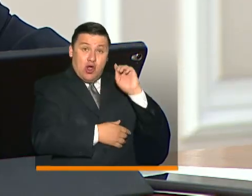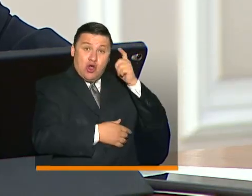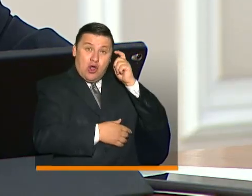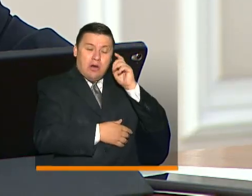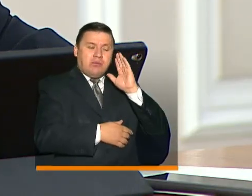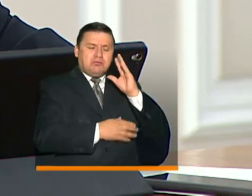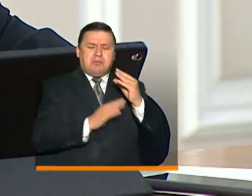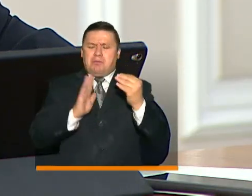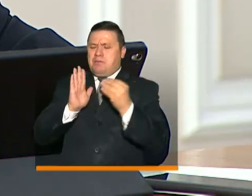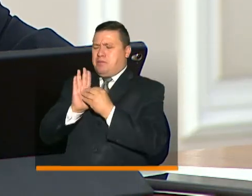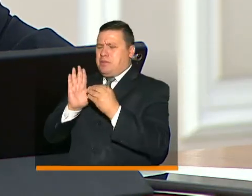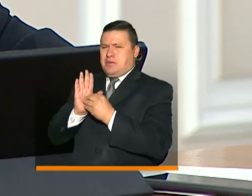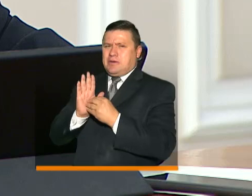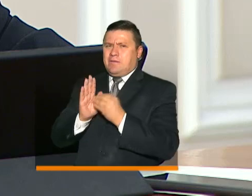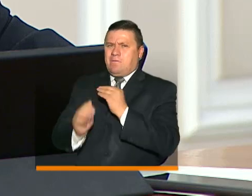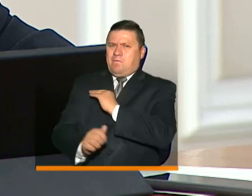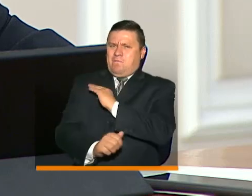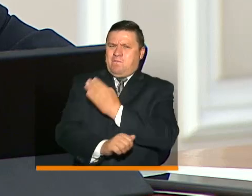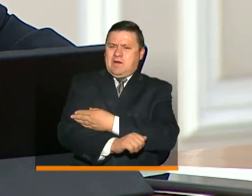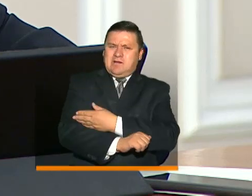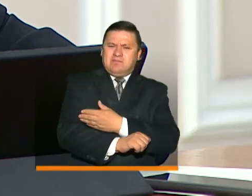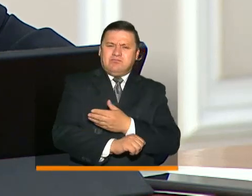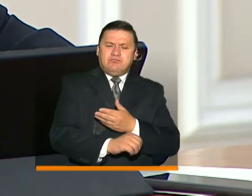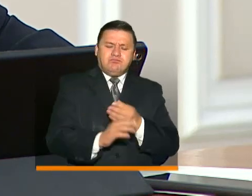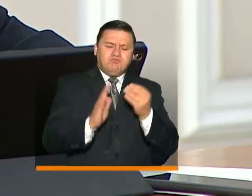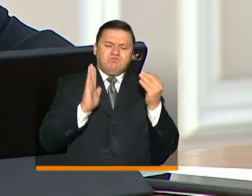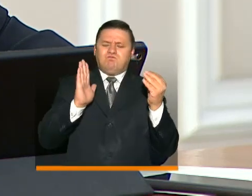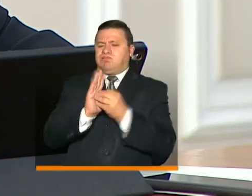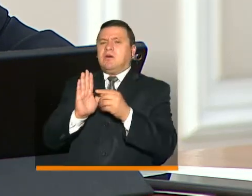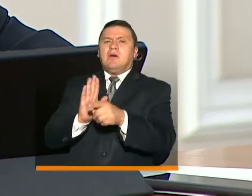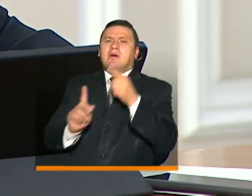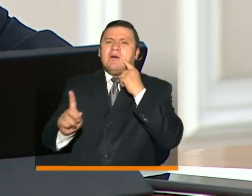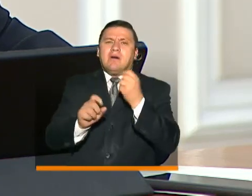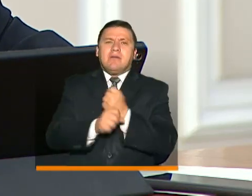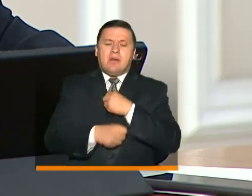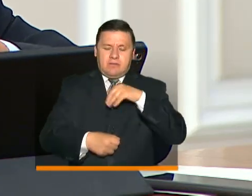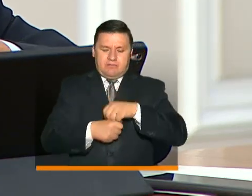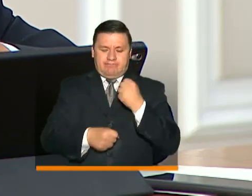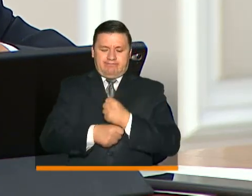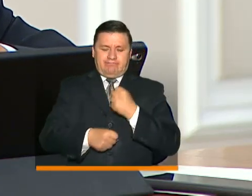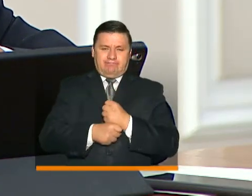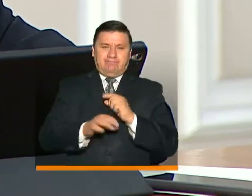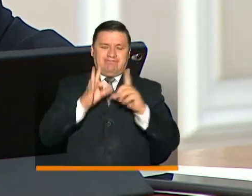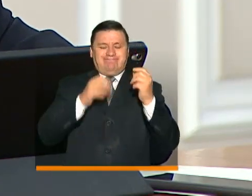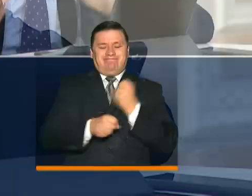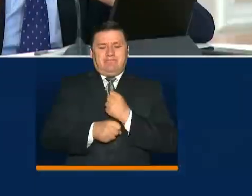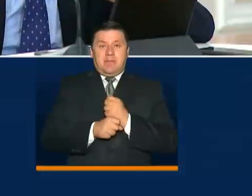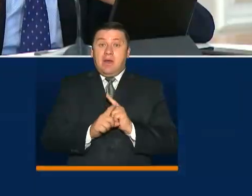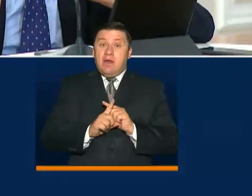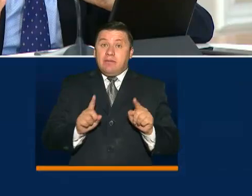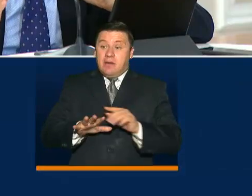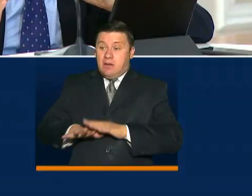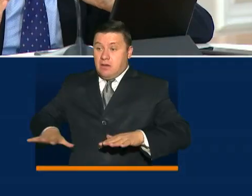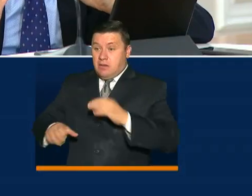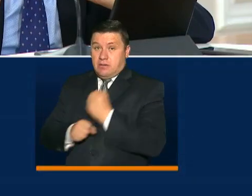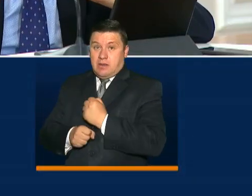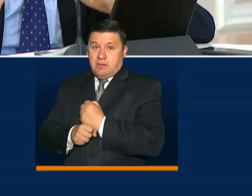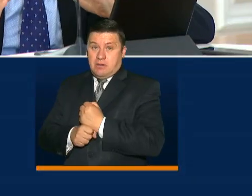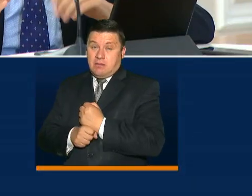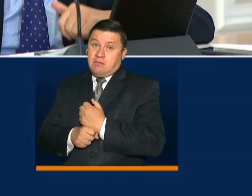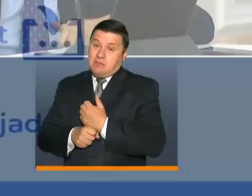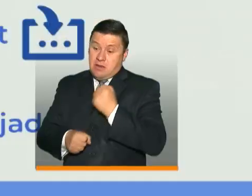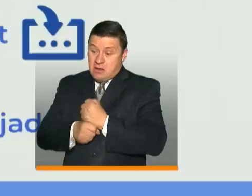gobierno implementó de una manera muy fuerte en lo que tiene que ver el trabajo en casa, diferente al teletrabajo.